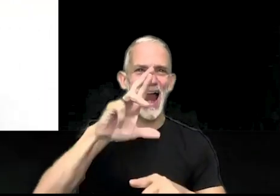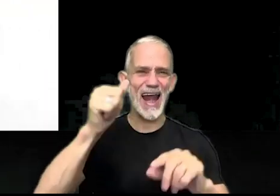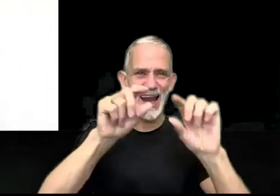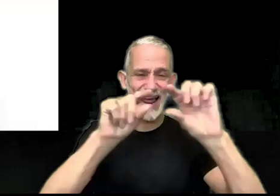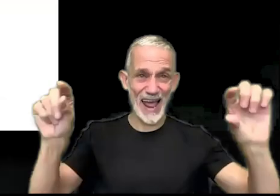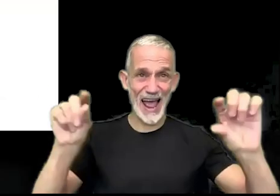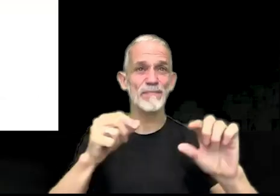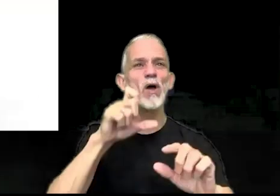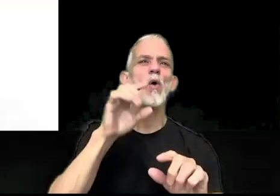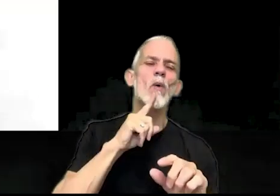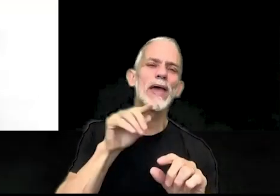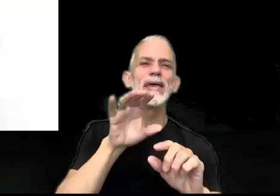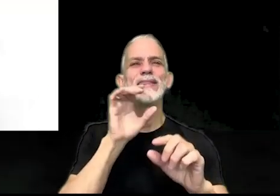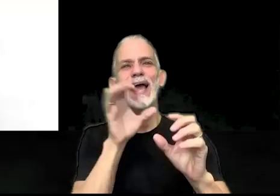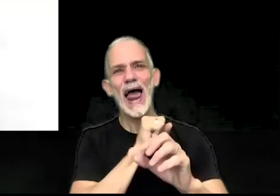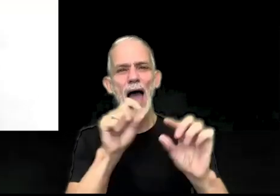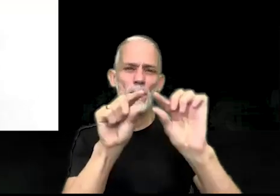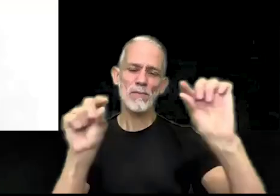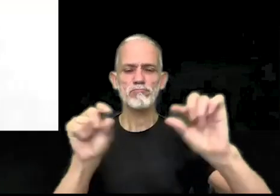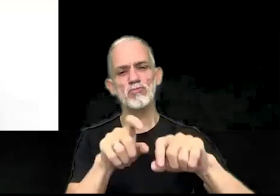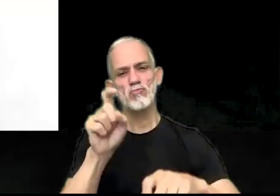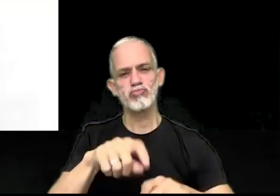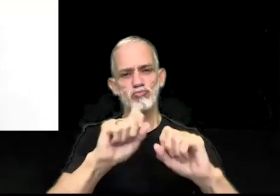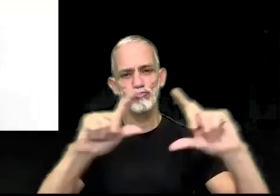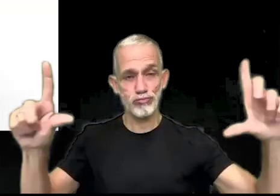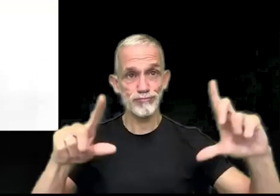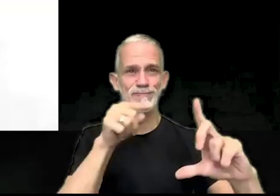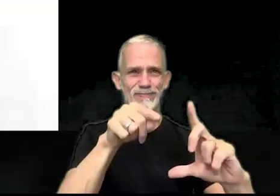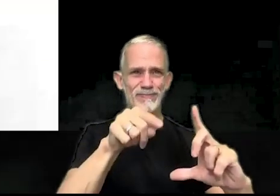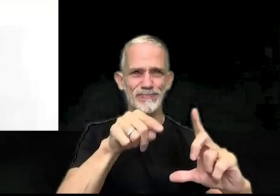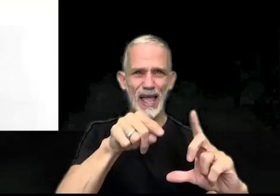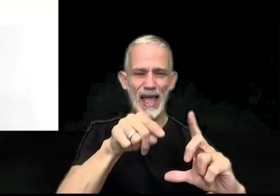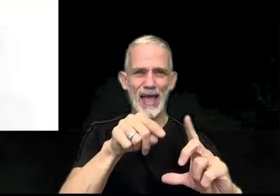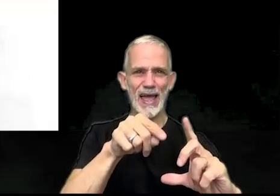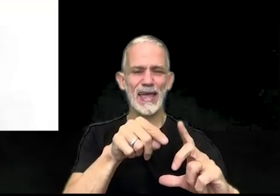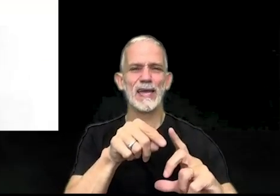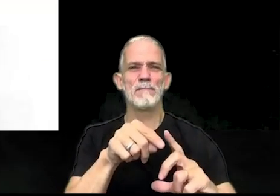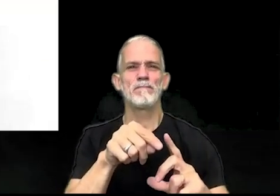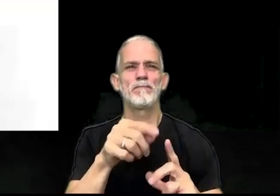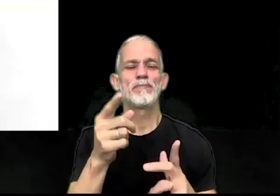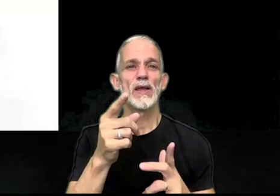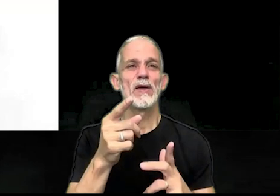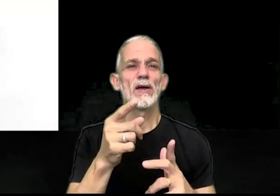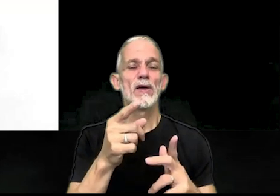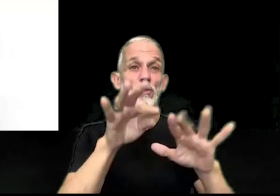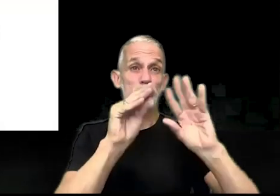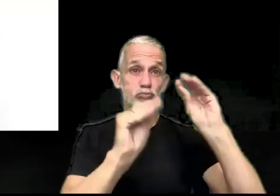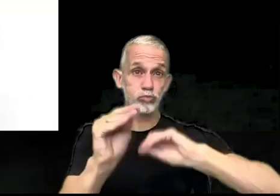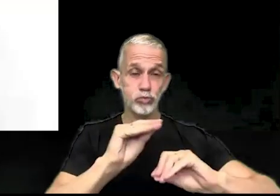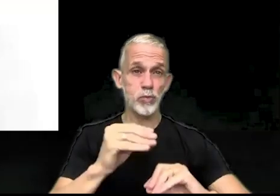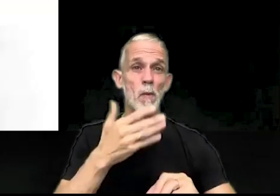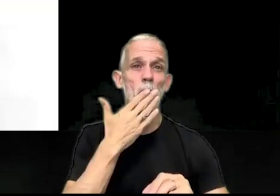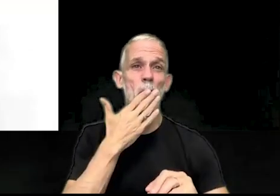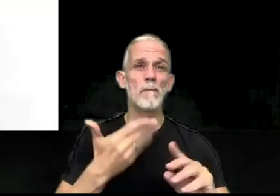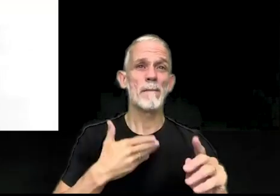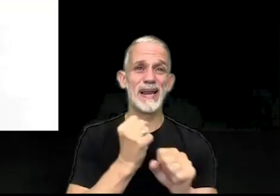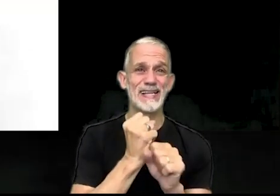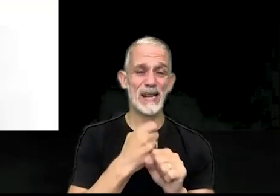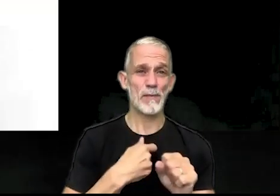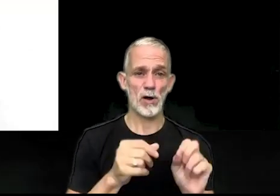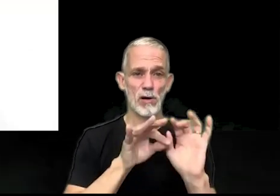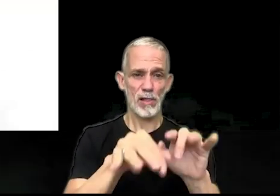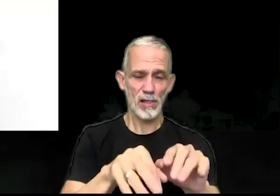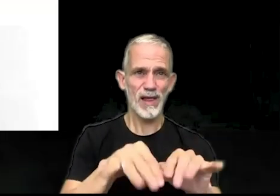organismo con quit y clave fiscal para establecer la conformación, transcribir mi papel de